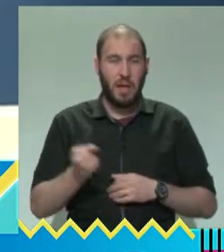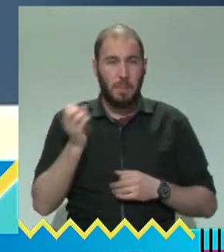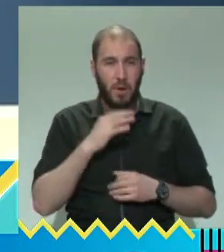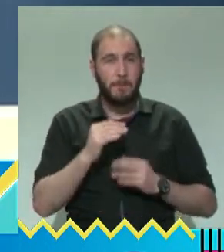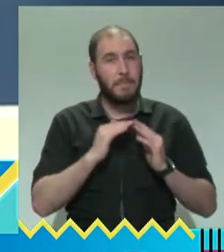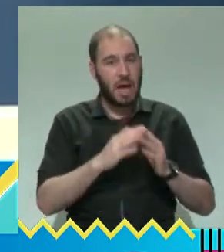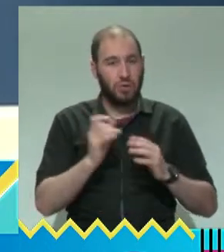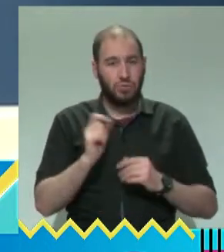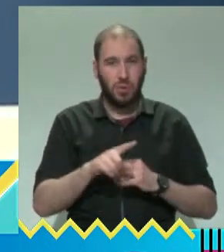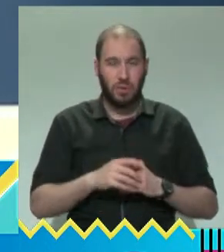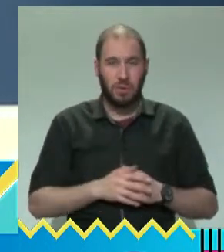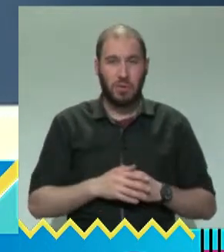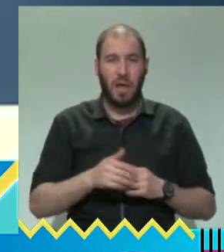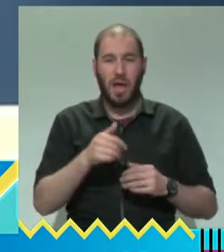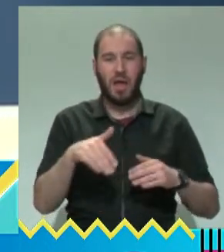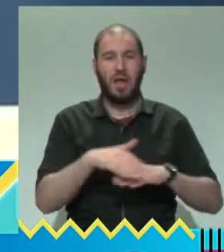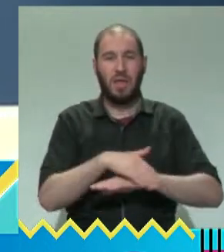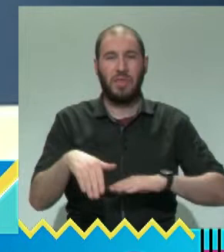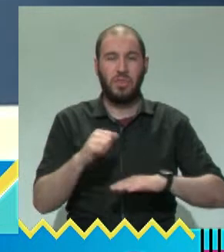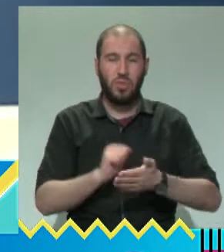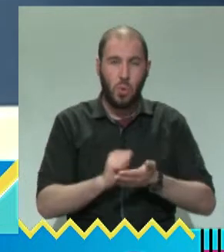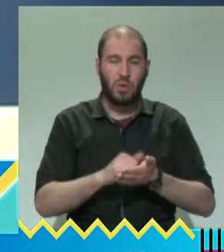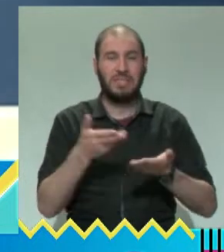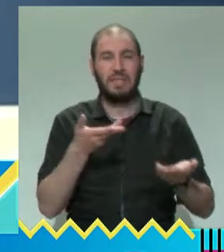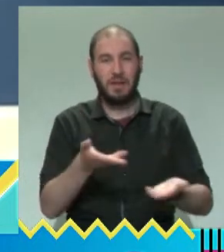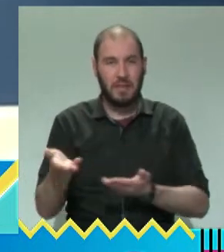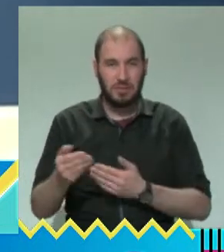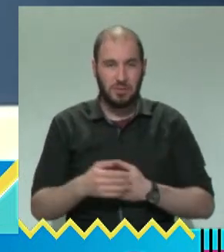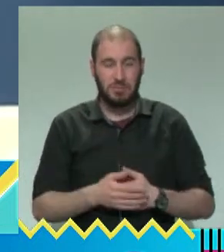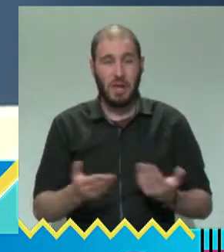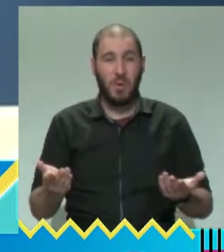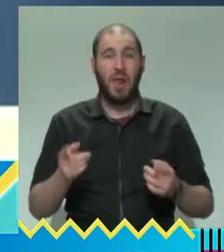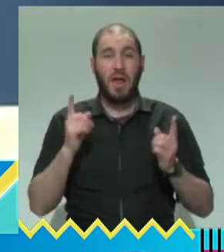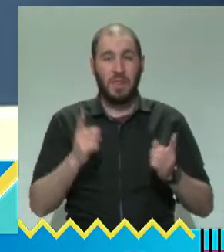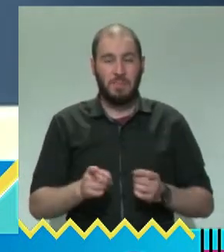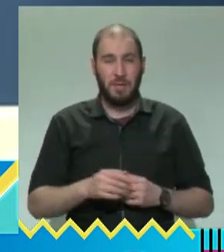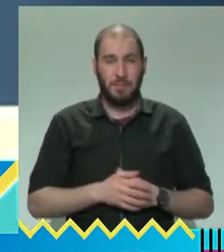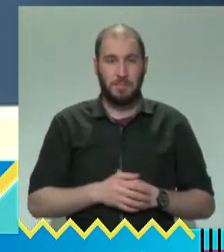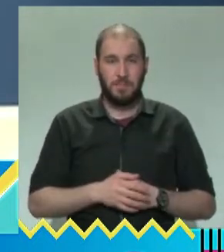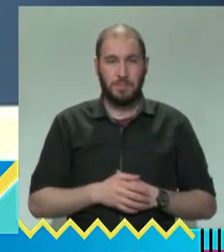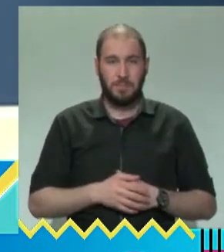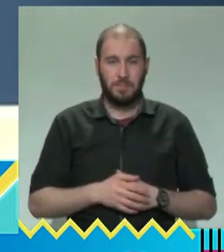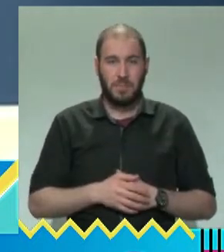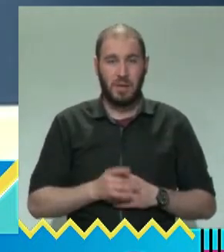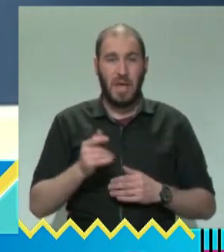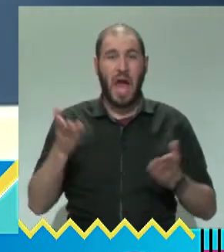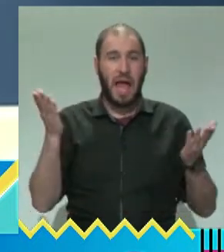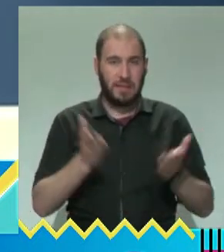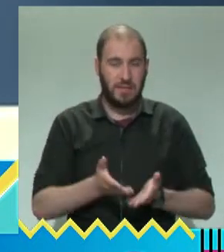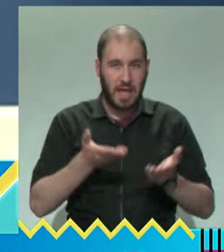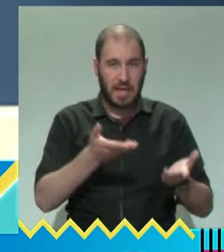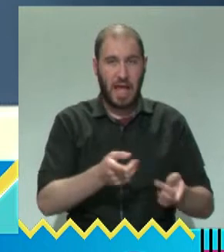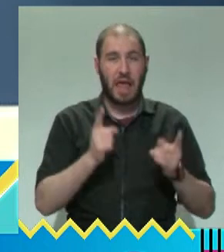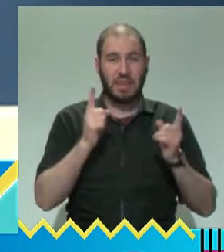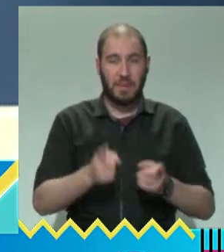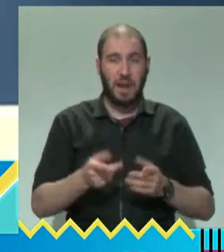tu barrio llegue el asfalto, los servicios, pero bueno, junto con eso también tiene que llegar la sequía, y tiene